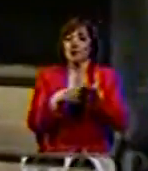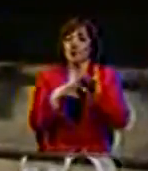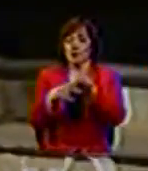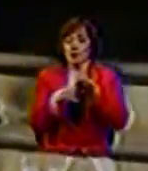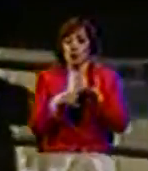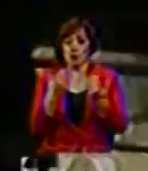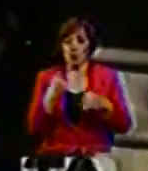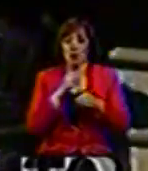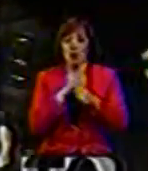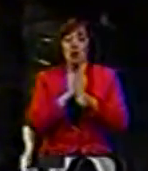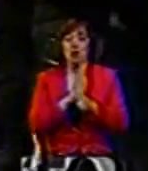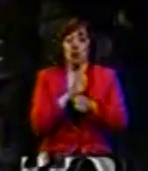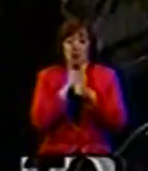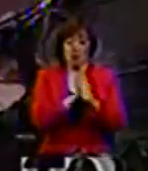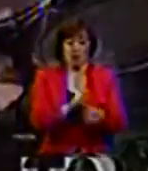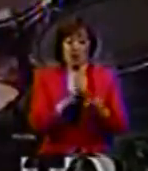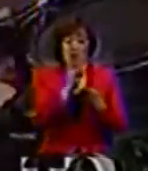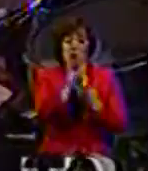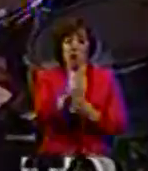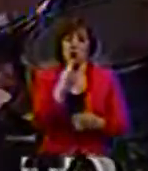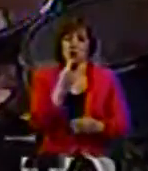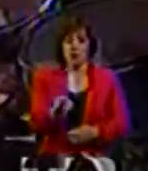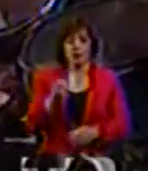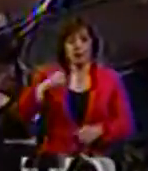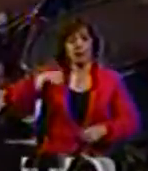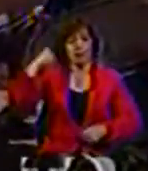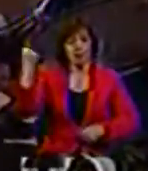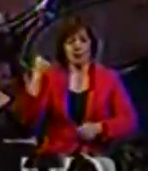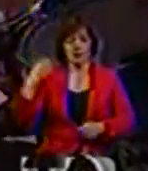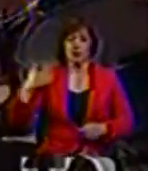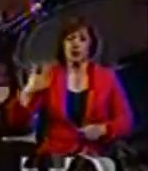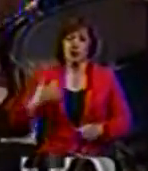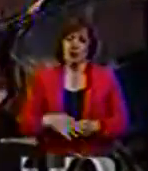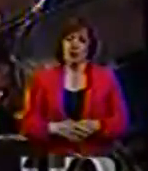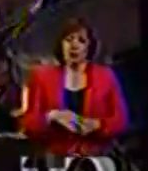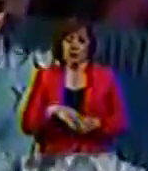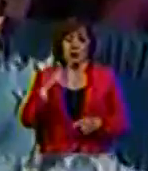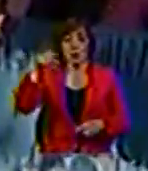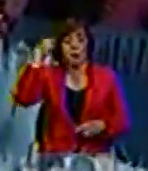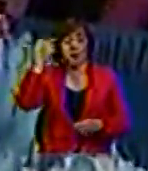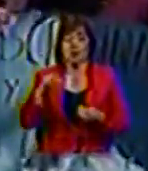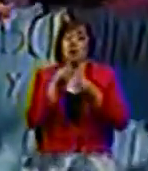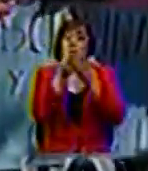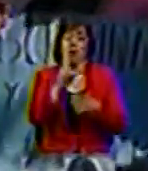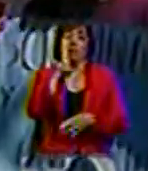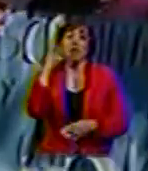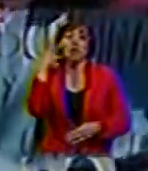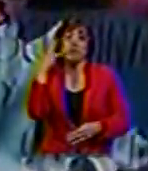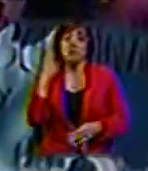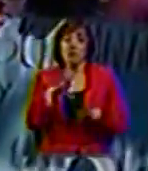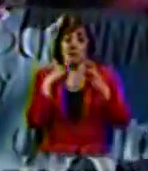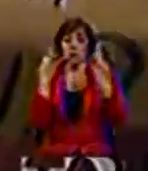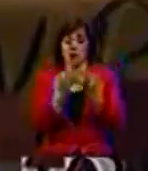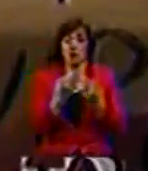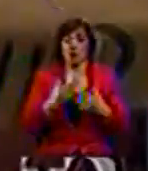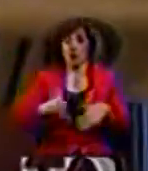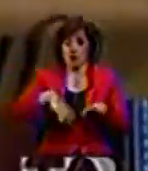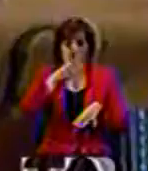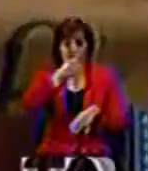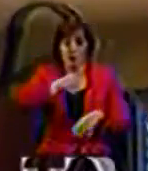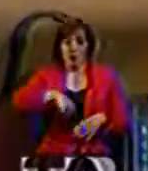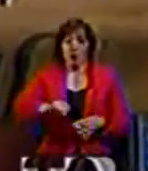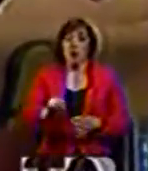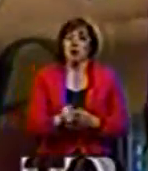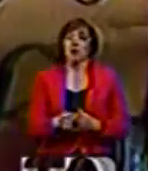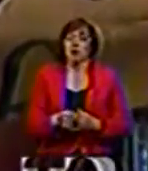Pueblo reiteró que se están vulnerando los derechos, pues el gobierno solo dio 2 días para que las familias que ya se encontraban viajando se enteraran